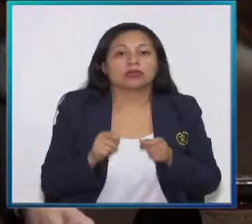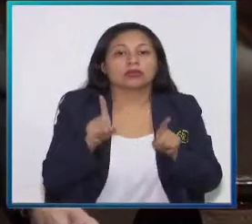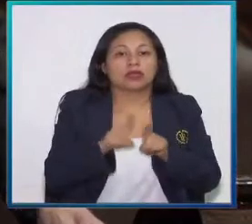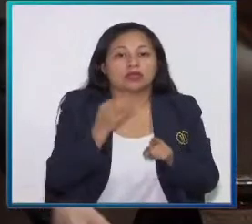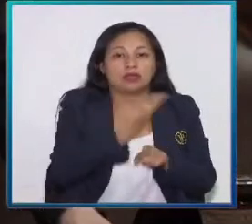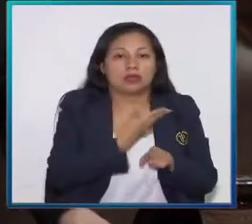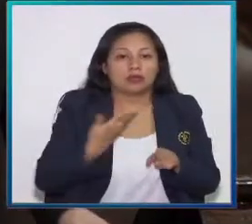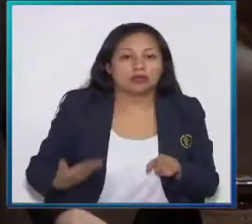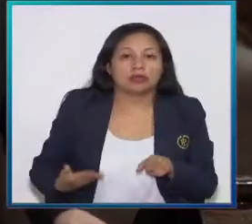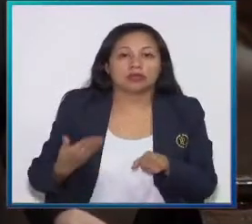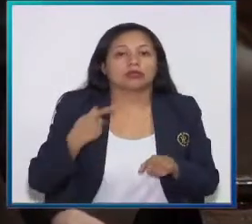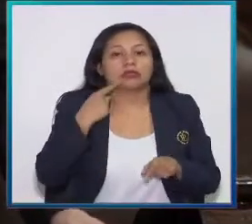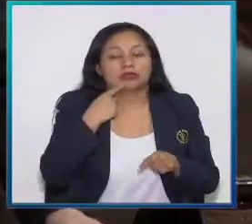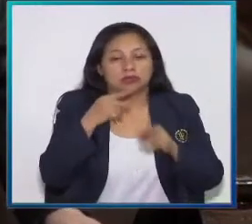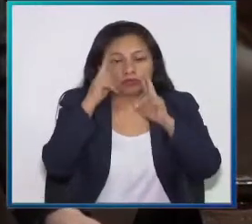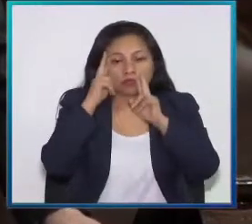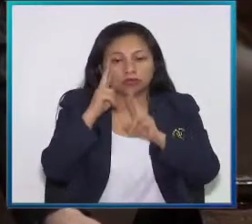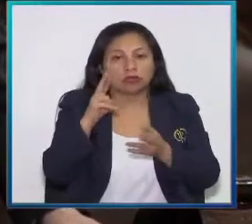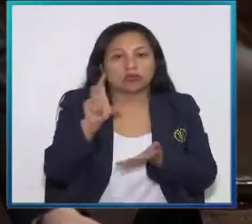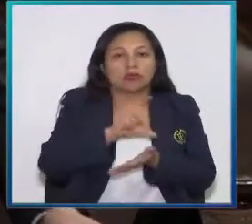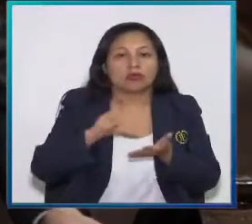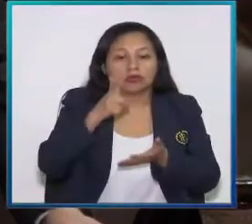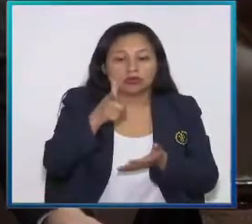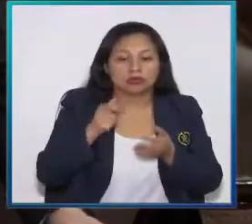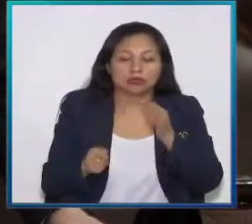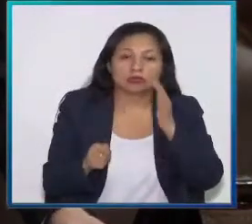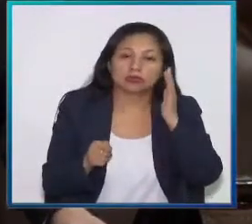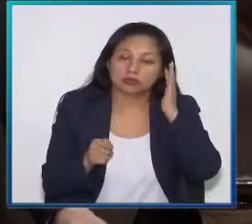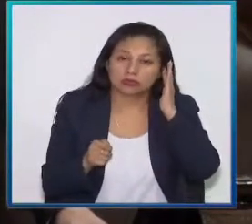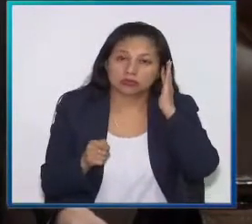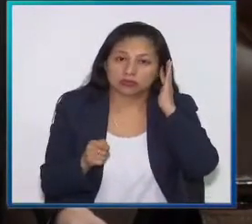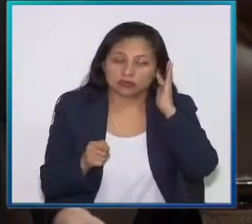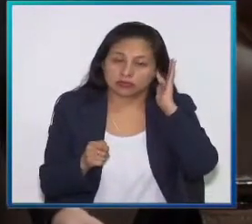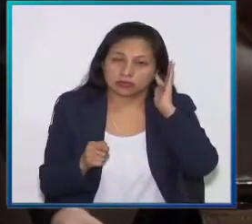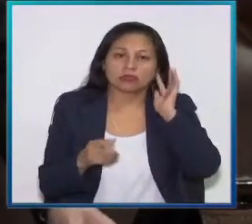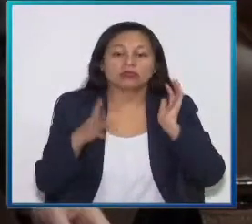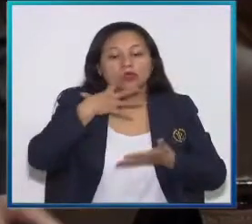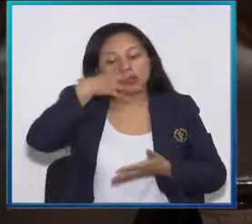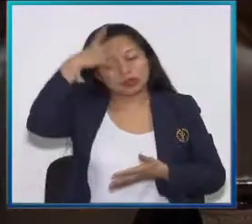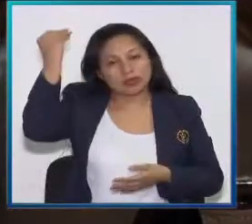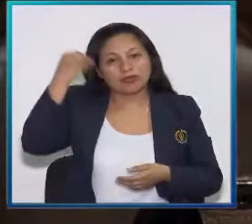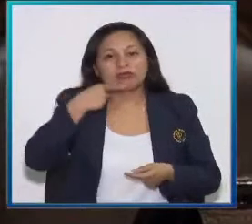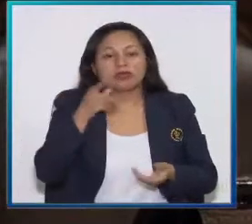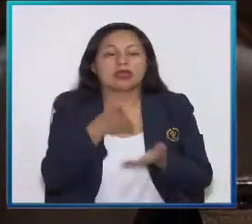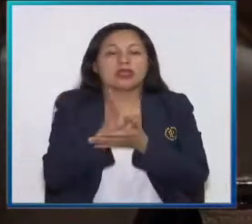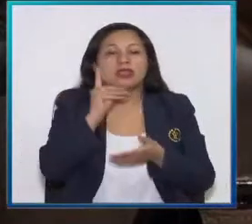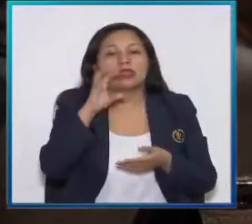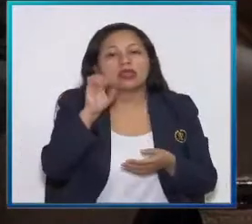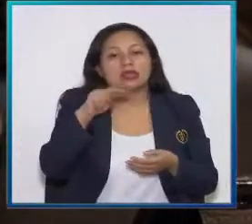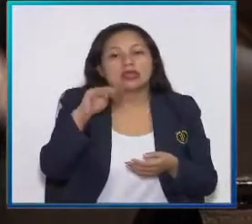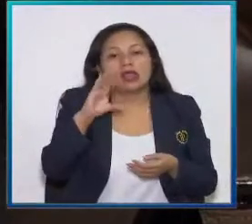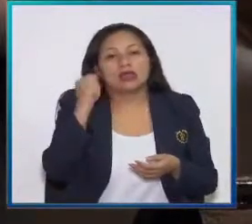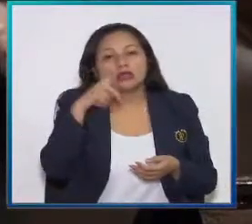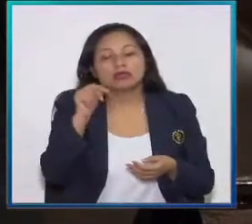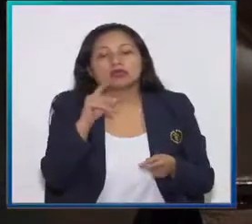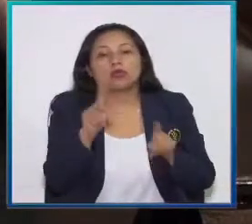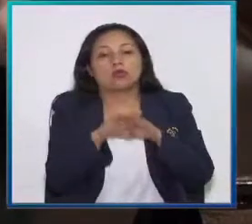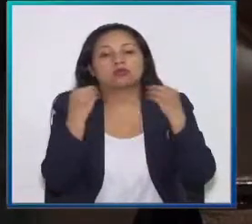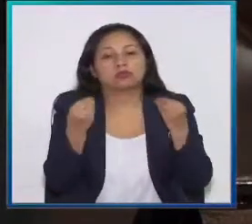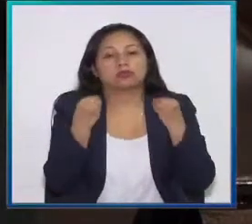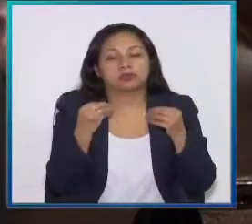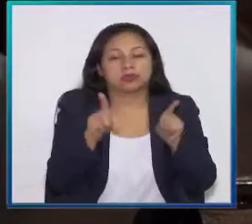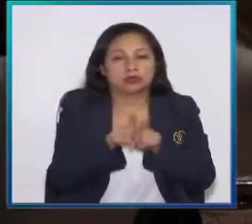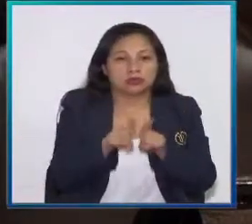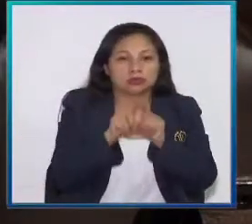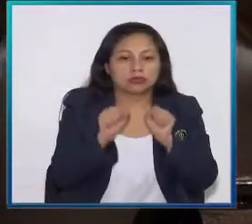al presidente del Tribunal de Honor del Colegio de Abogados y a los decanos de las facultades de Derecho, del cual varios de